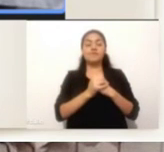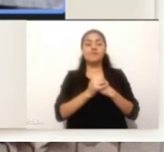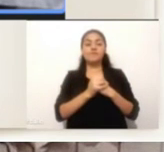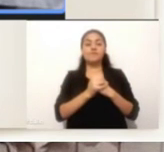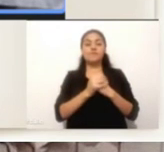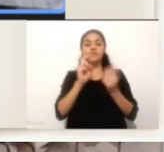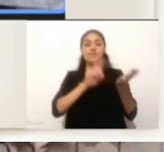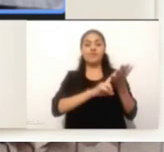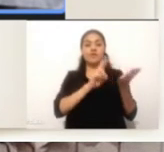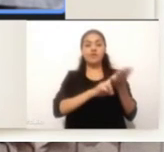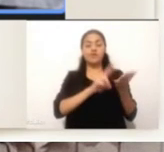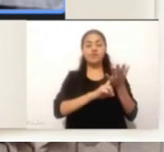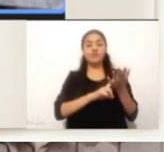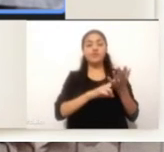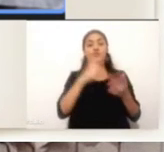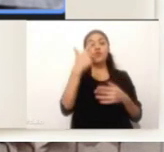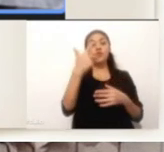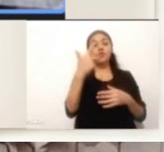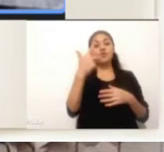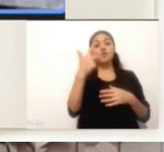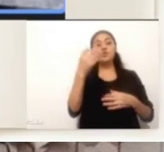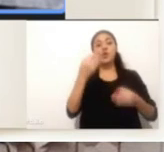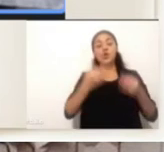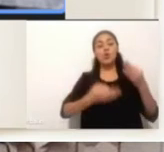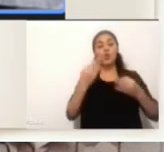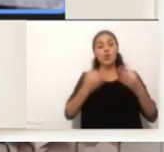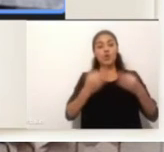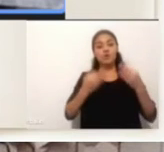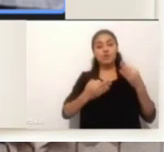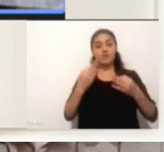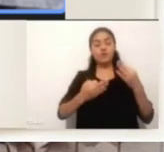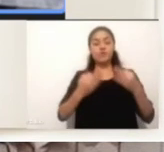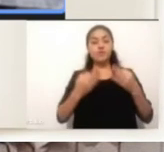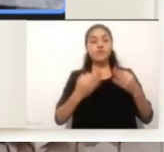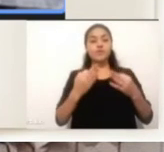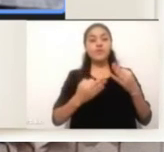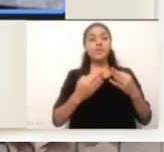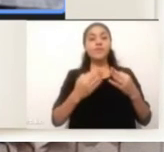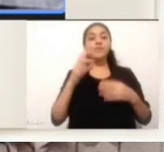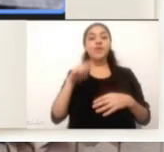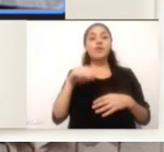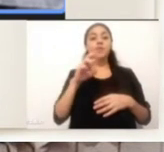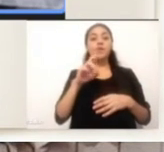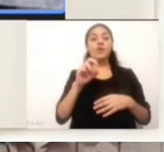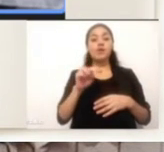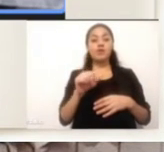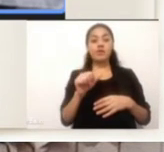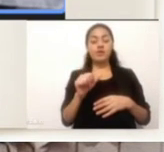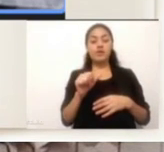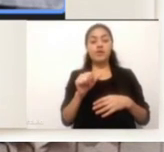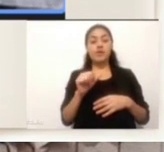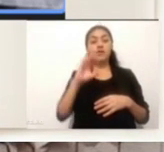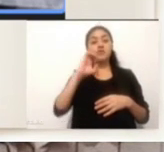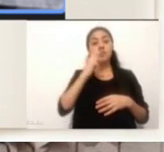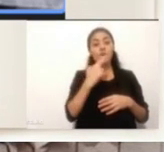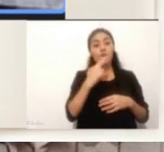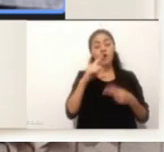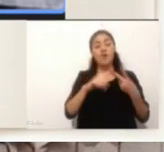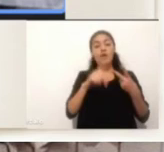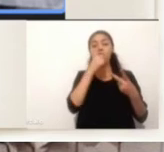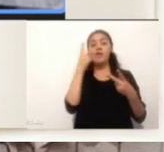los 8 juicios de inconformidad interpuestos por el Partido Morena en Chihuahua, Delicias,